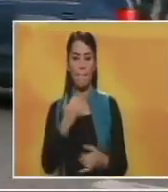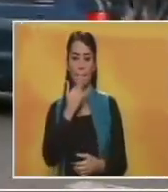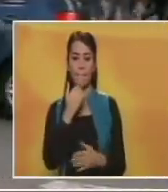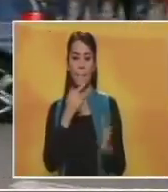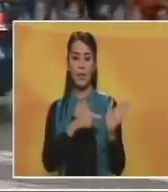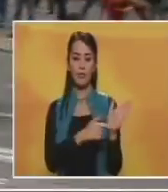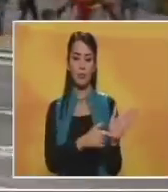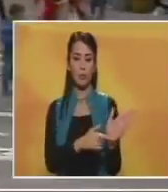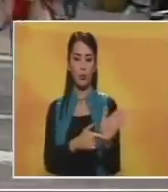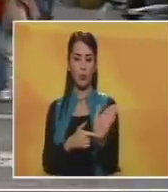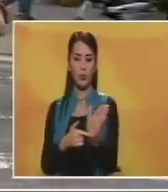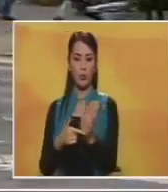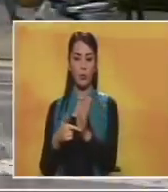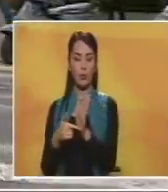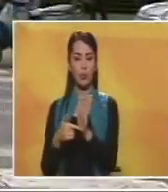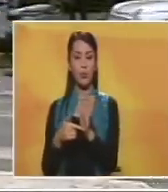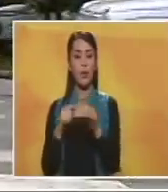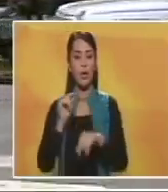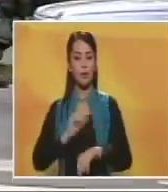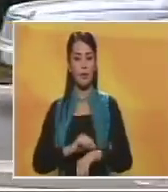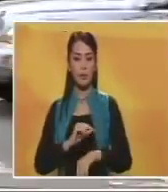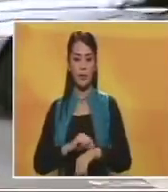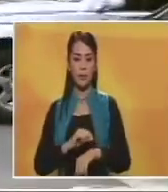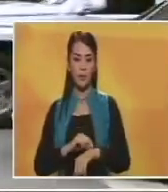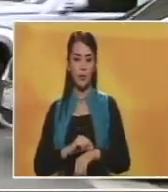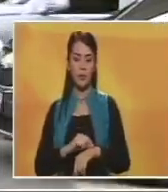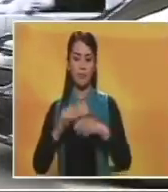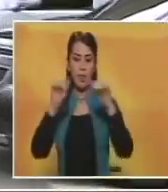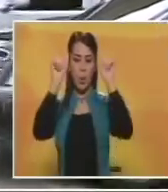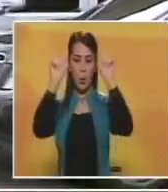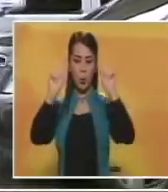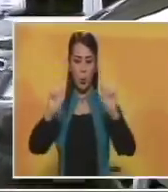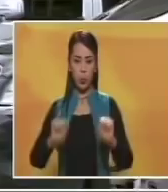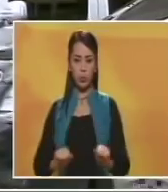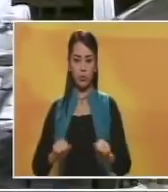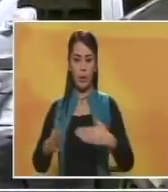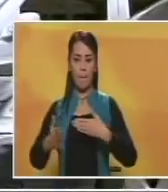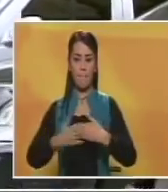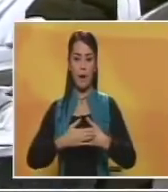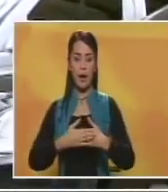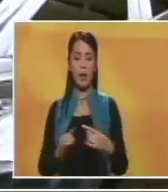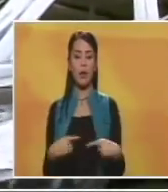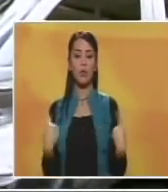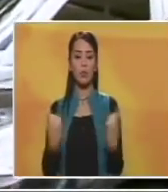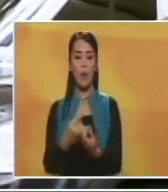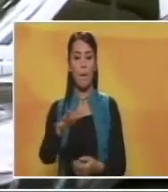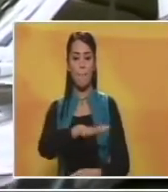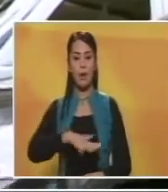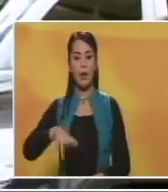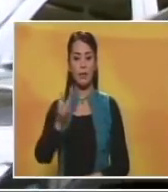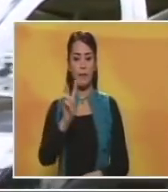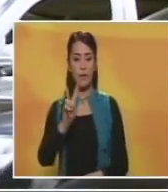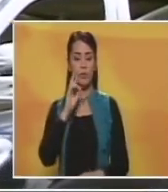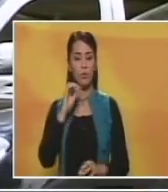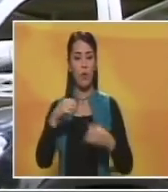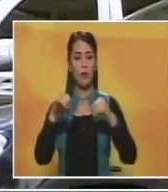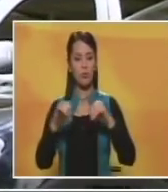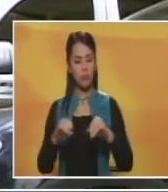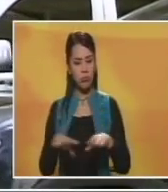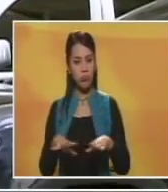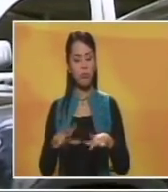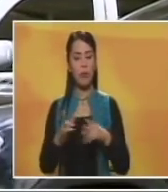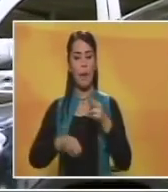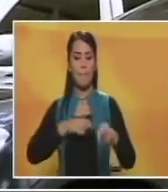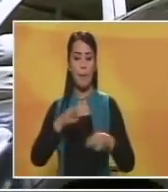Pueden ver que ya a esta hora está cerrada la estación, está entonces suspendido el servicio del